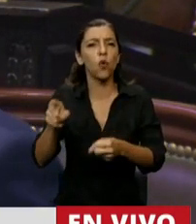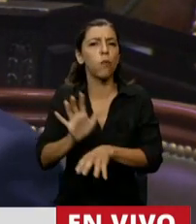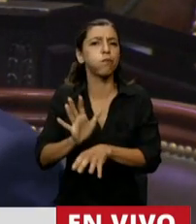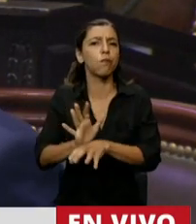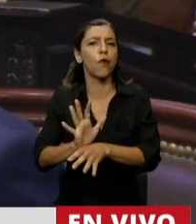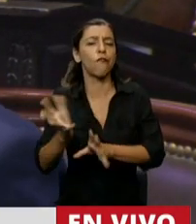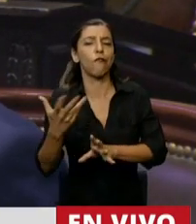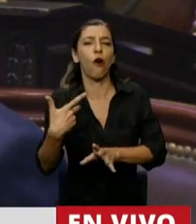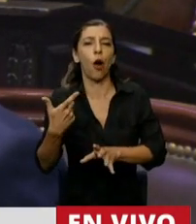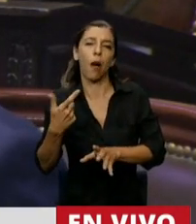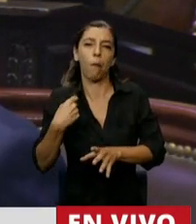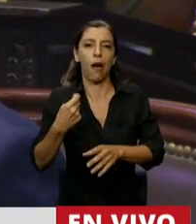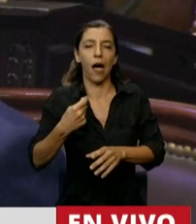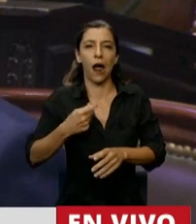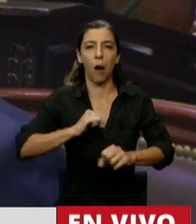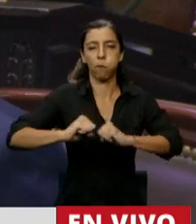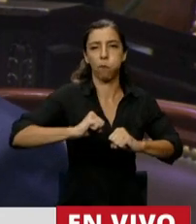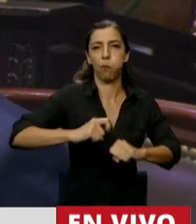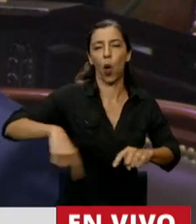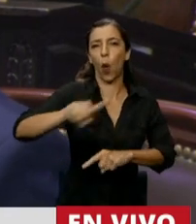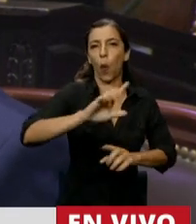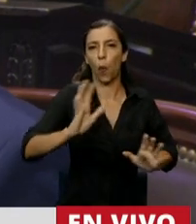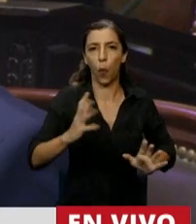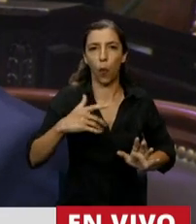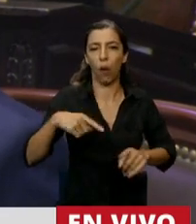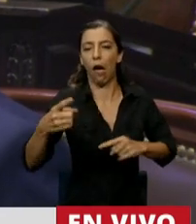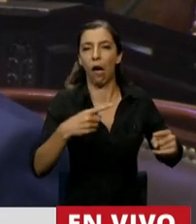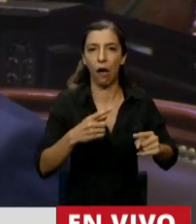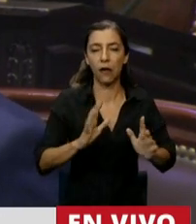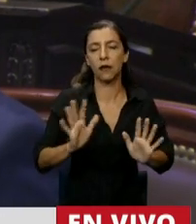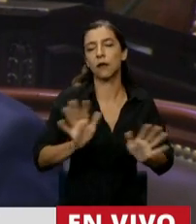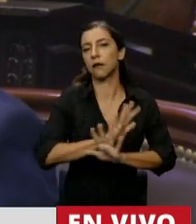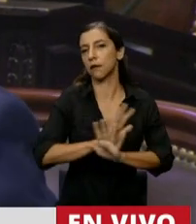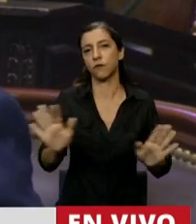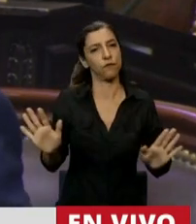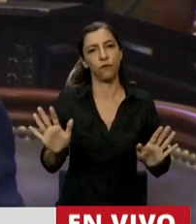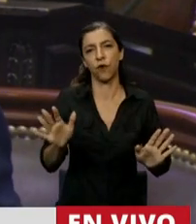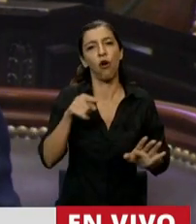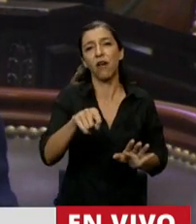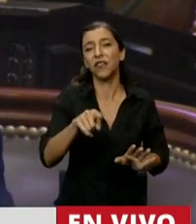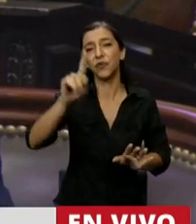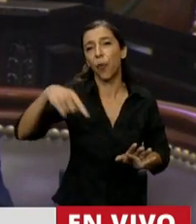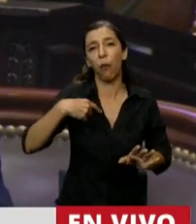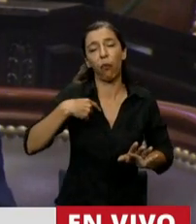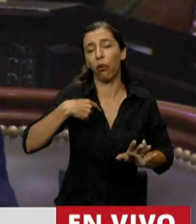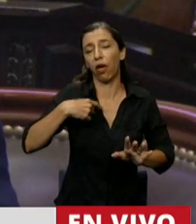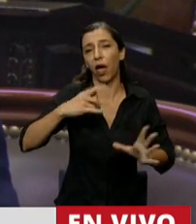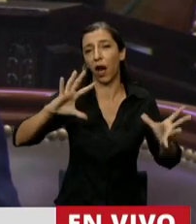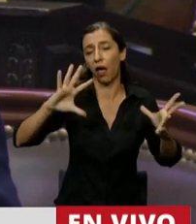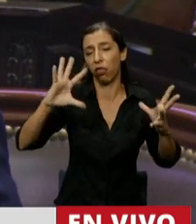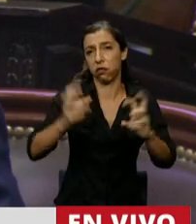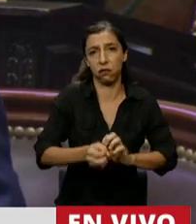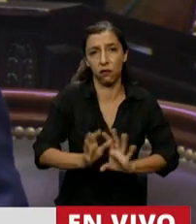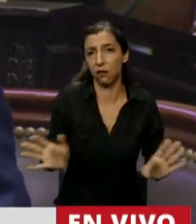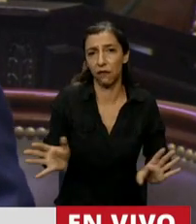leña para el fuego de una épica que pretende quemar todo y no construir nada duradero.